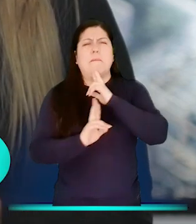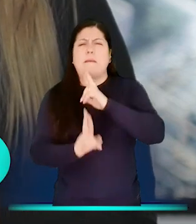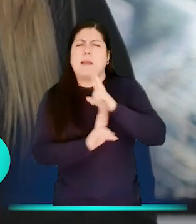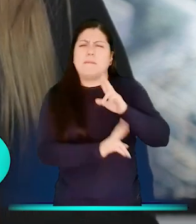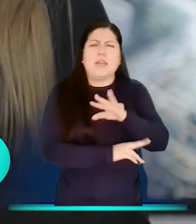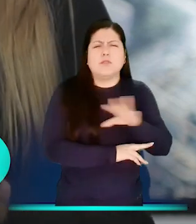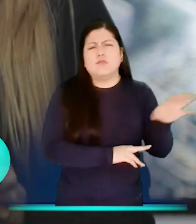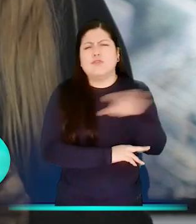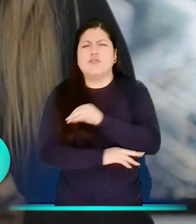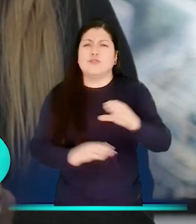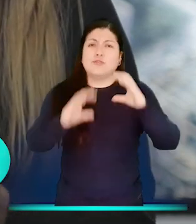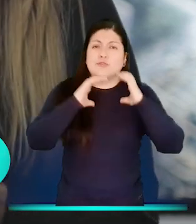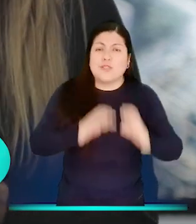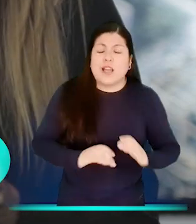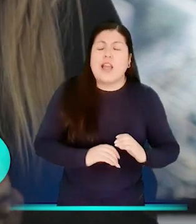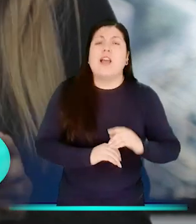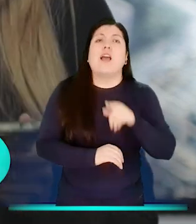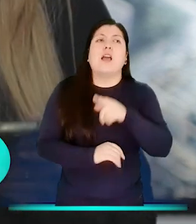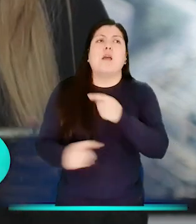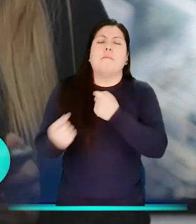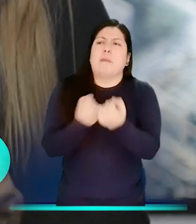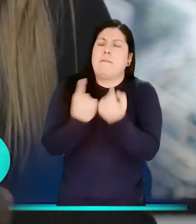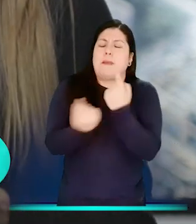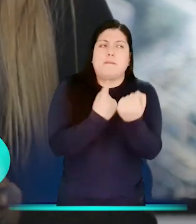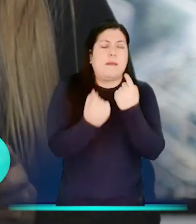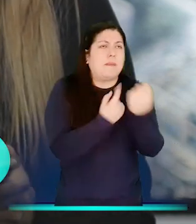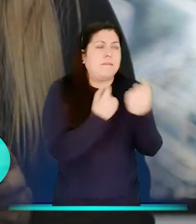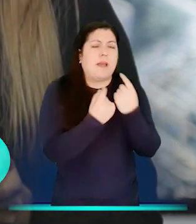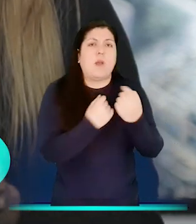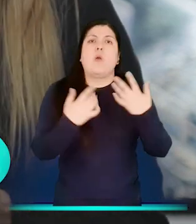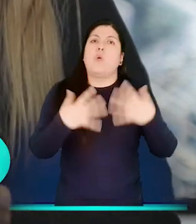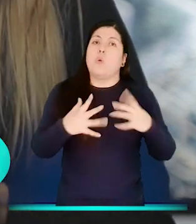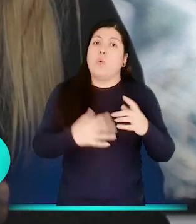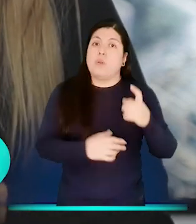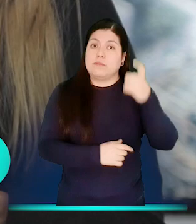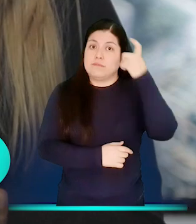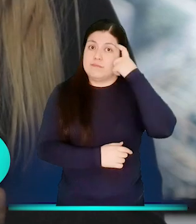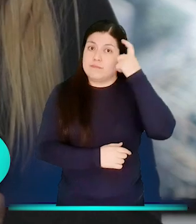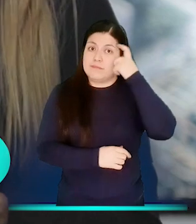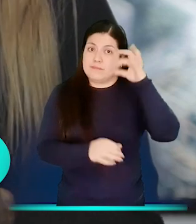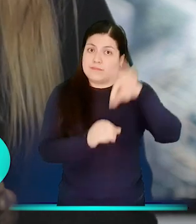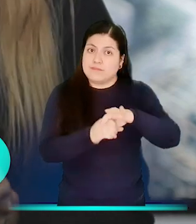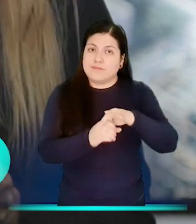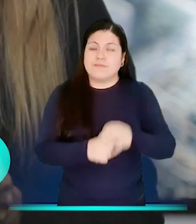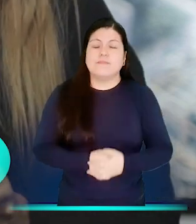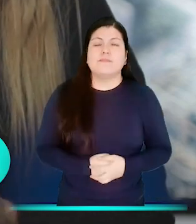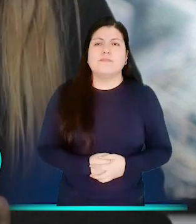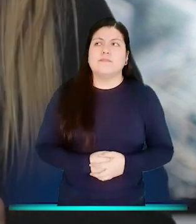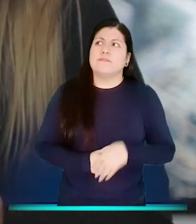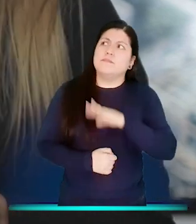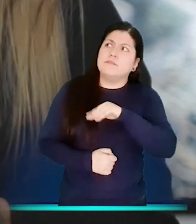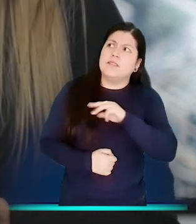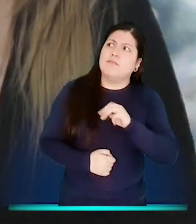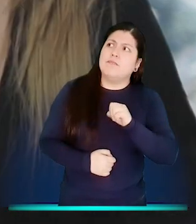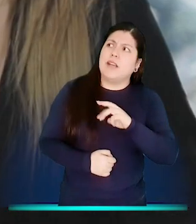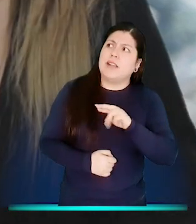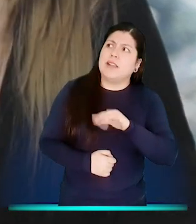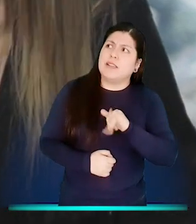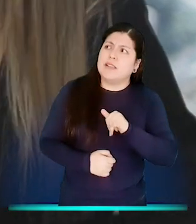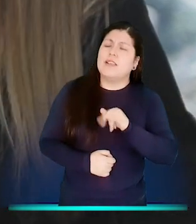este espacio para responder a todos nuestros ciudadanos que nos han hecho esas preguntas, pero con inteligencia